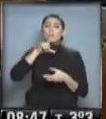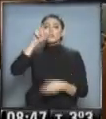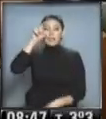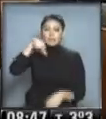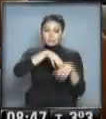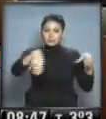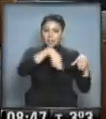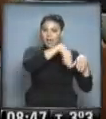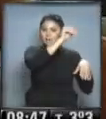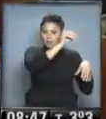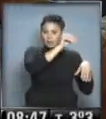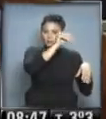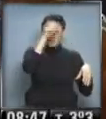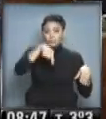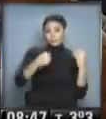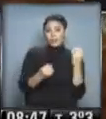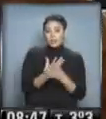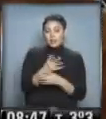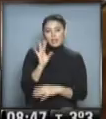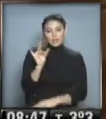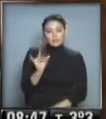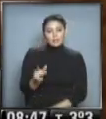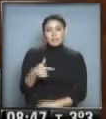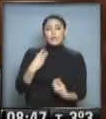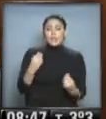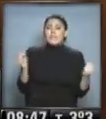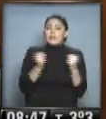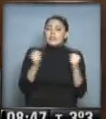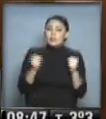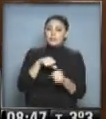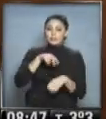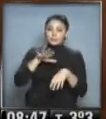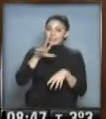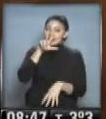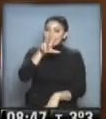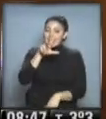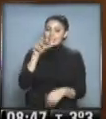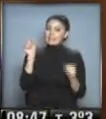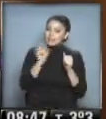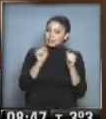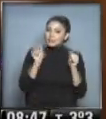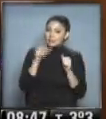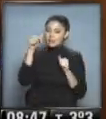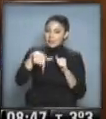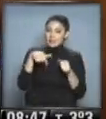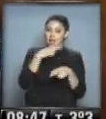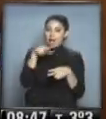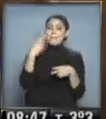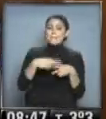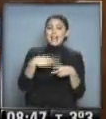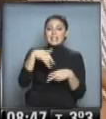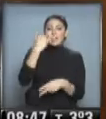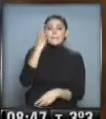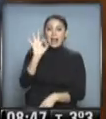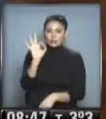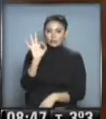Cabildo, con esta mañana complicadita por el frío, estos 3 grados que lo estamos sufriendo aquí en Plaza